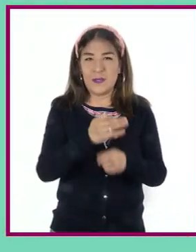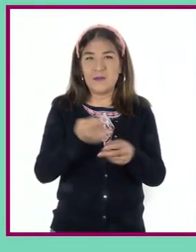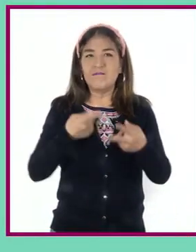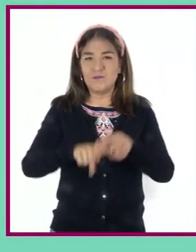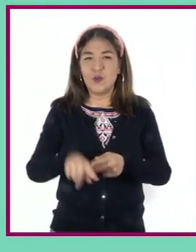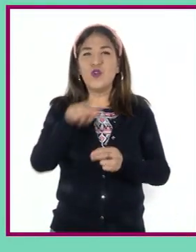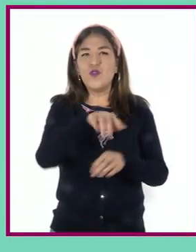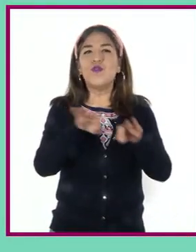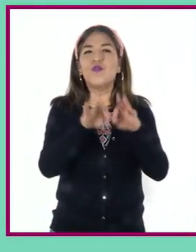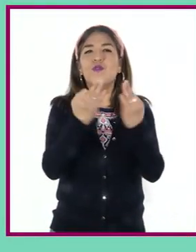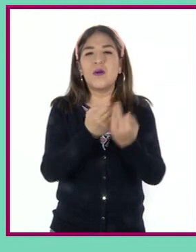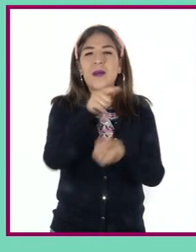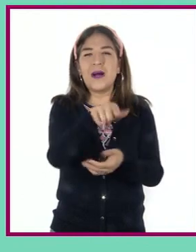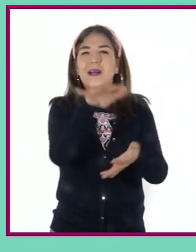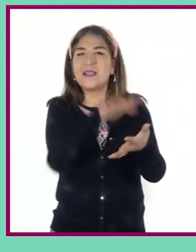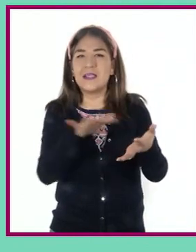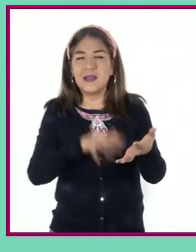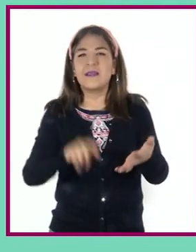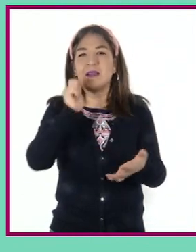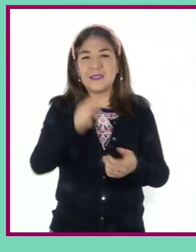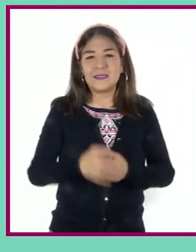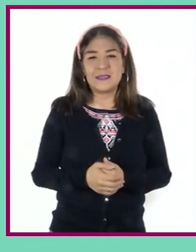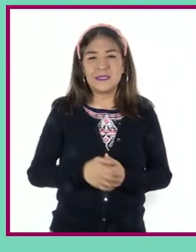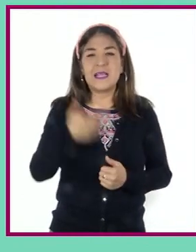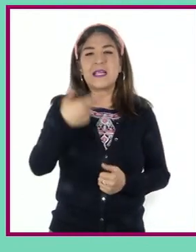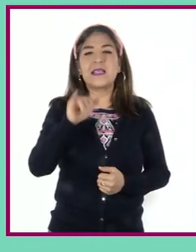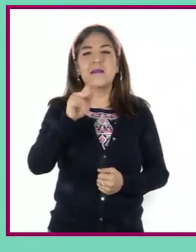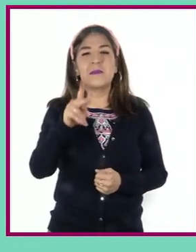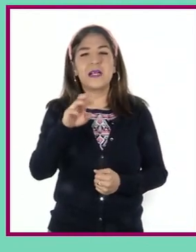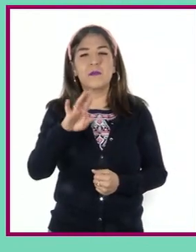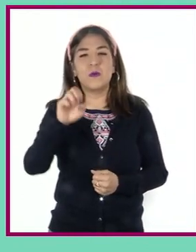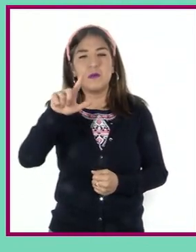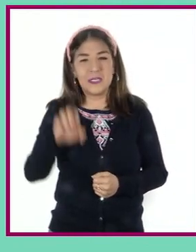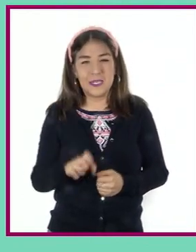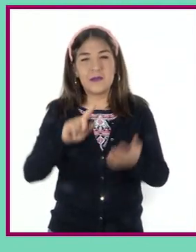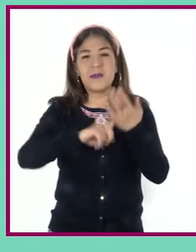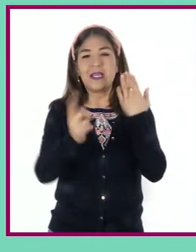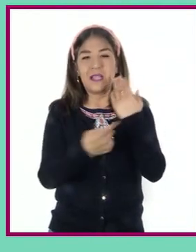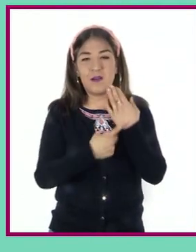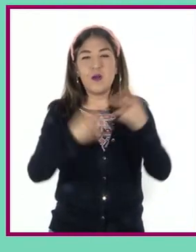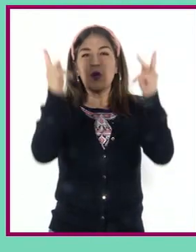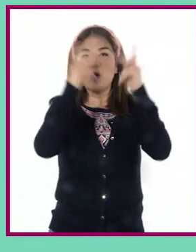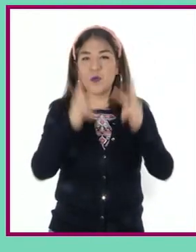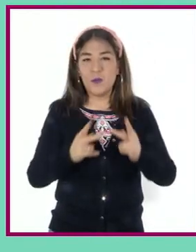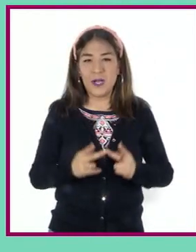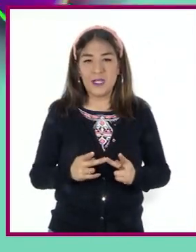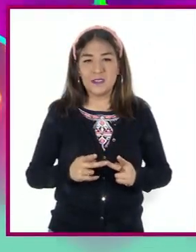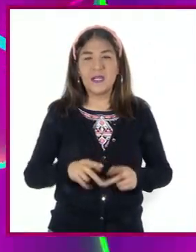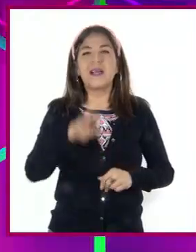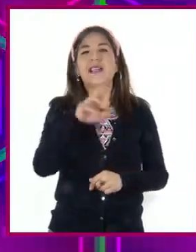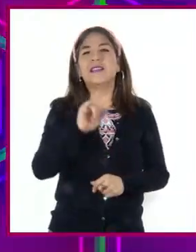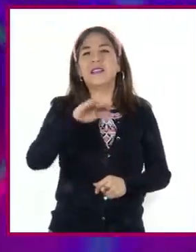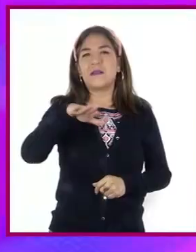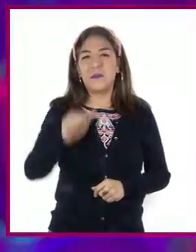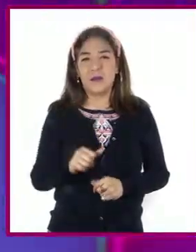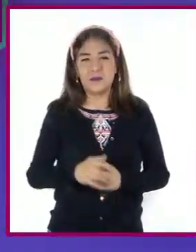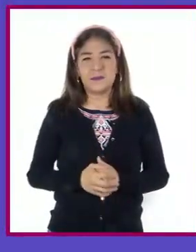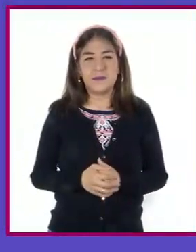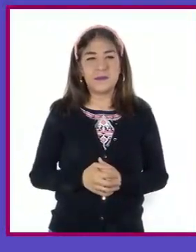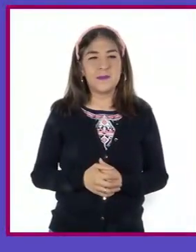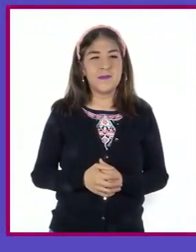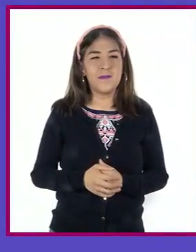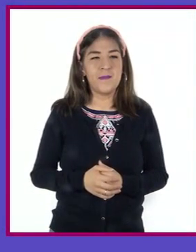amo tanto que duermo con los ojos abiertos. Te amo tanto que hablo con los árboles. Te amo tanto